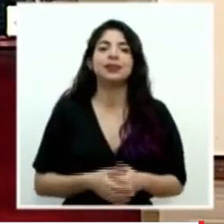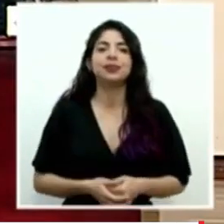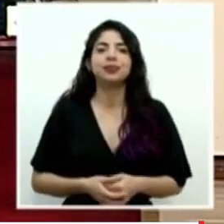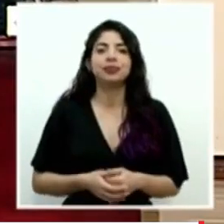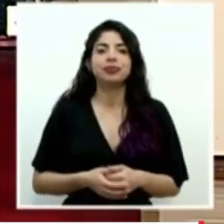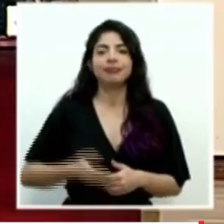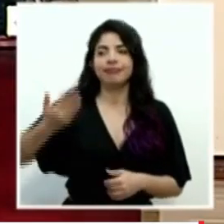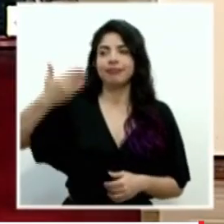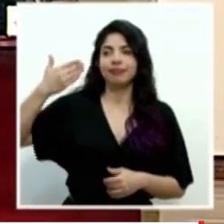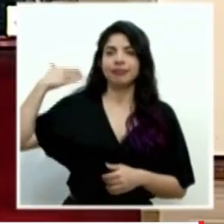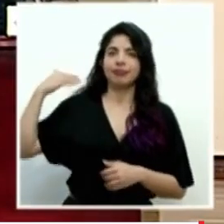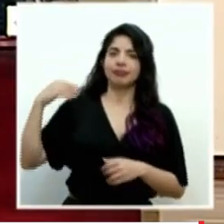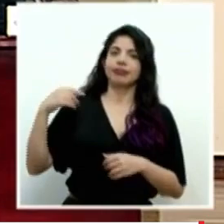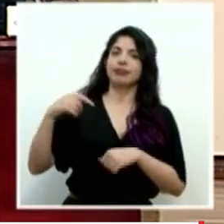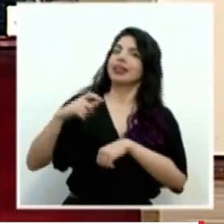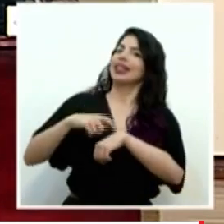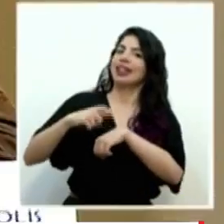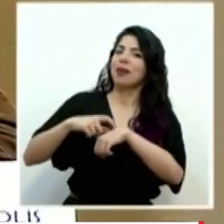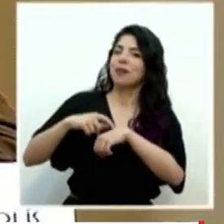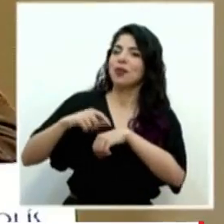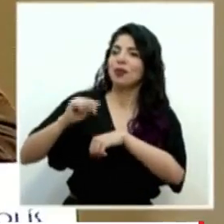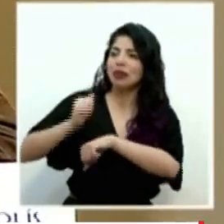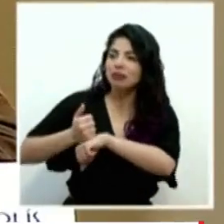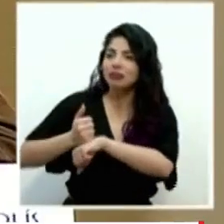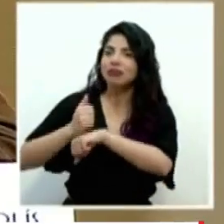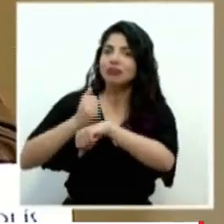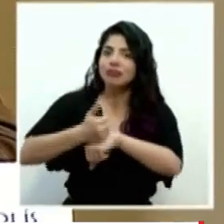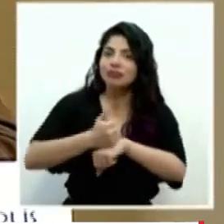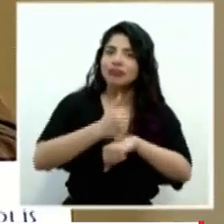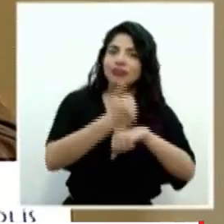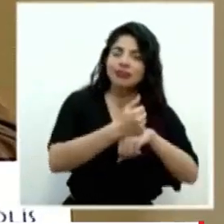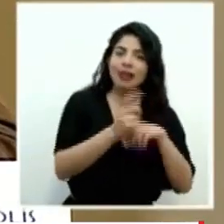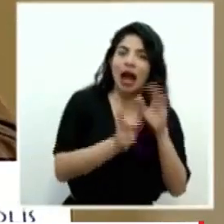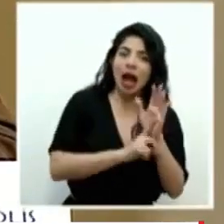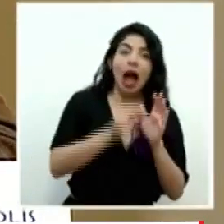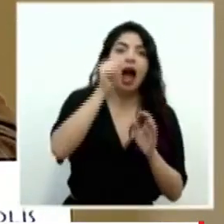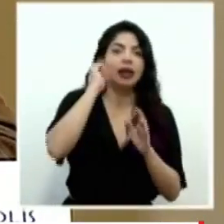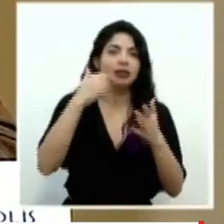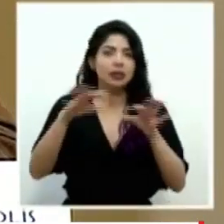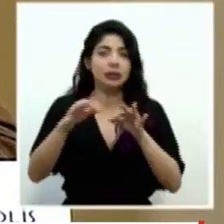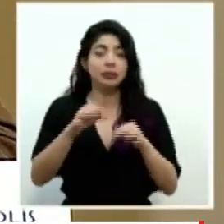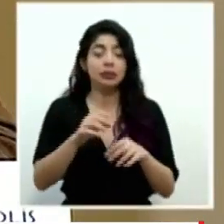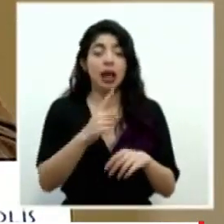hemos mencionado durante todo este periodo del establecimiento de las alertas y lo reiteramos ayer,